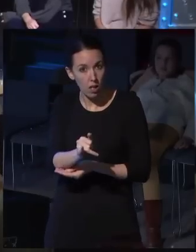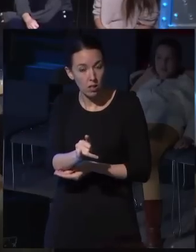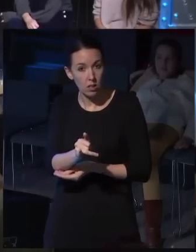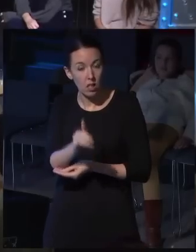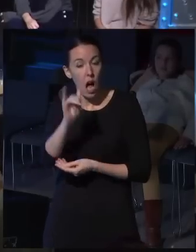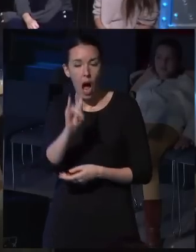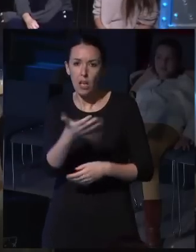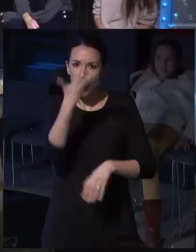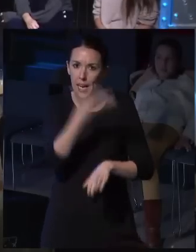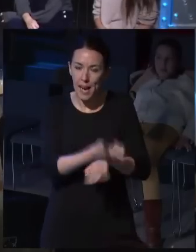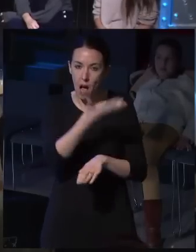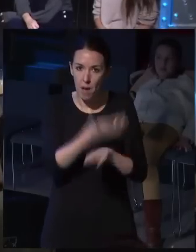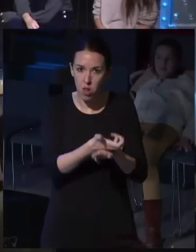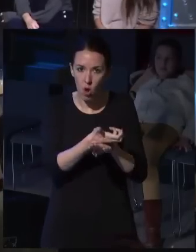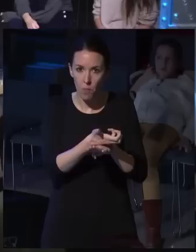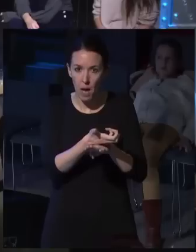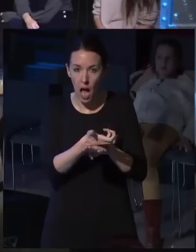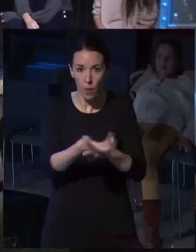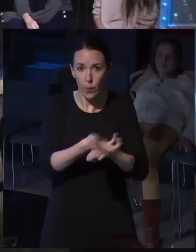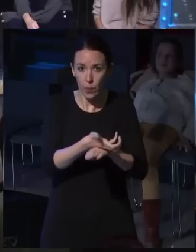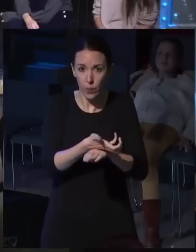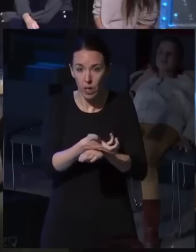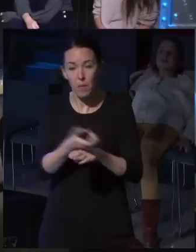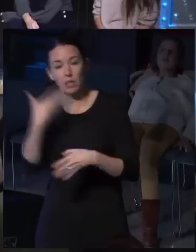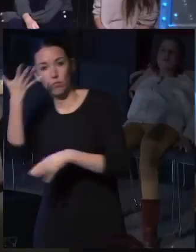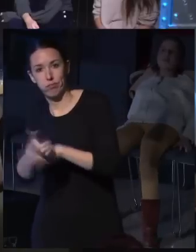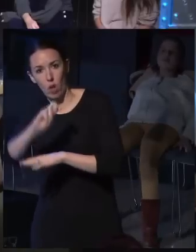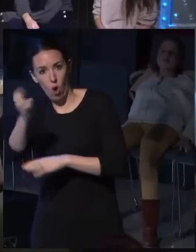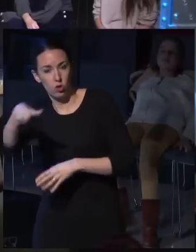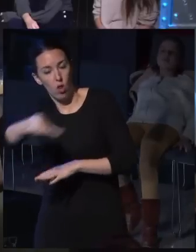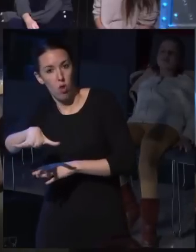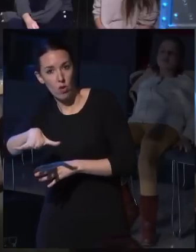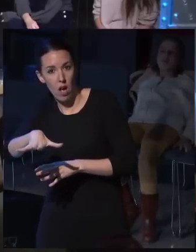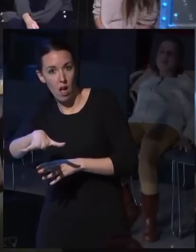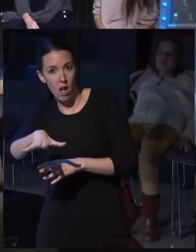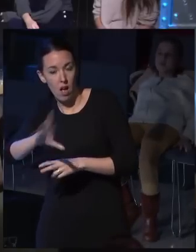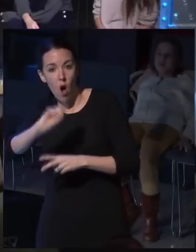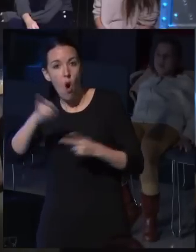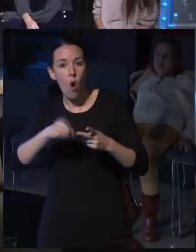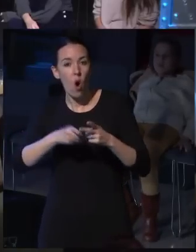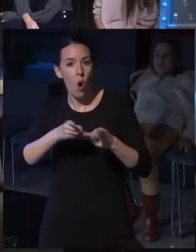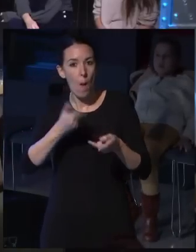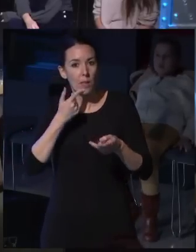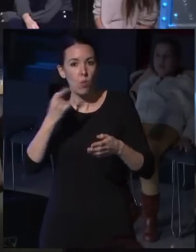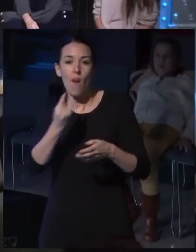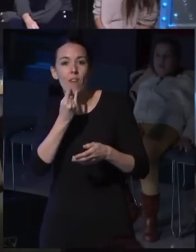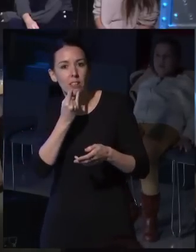tenía su grabador, se pasaba más rápido y se grababa en otro sitio. O se hacía de poner las baterías en su